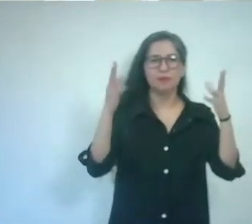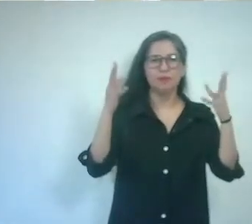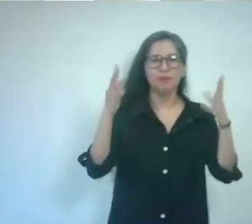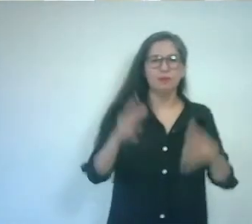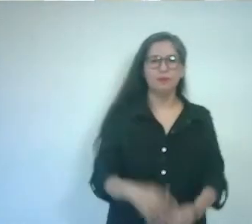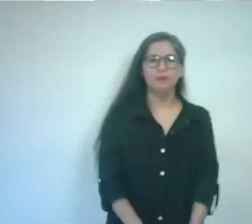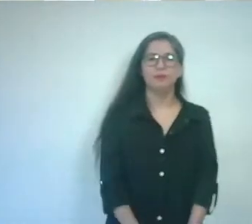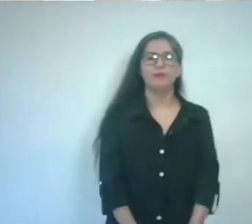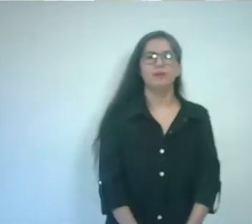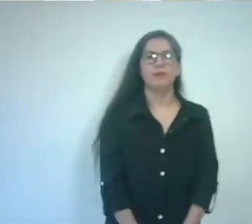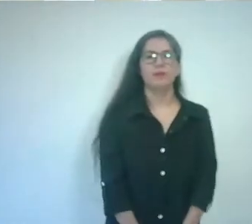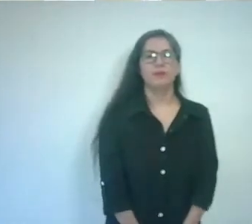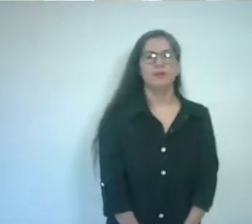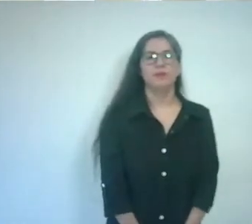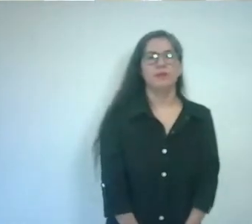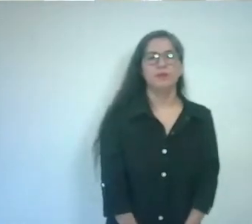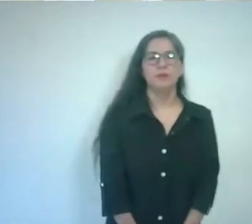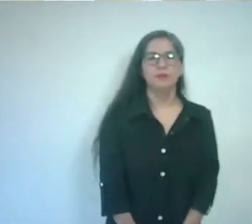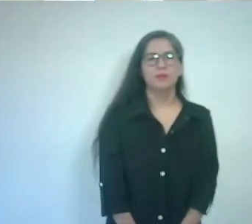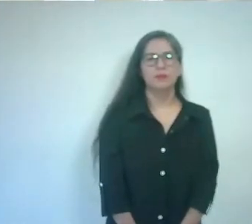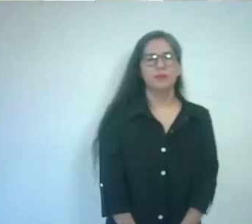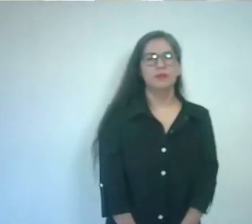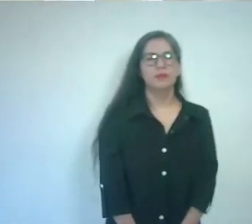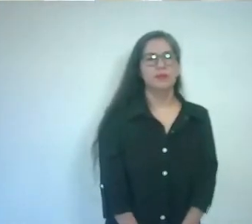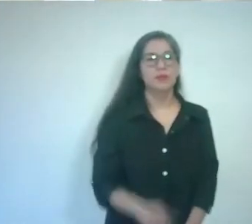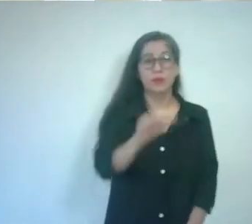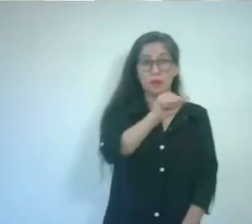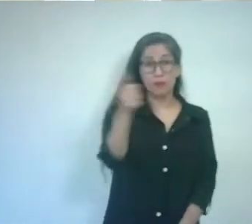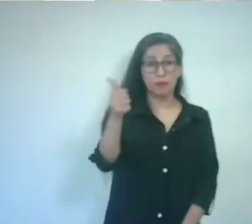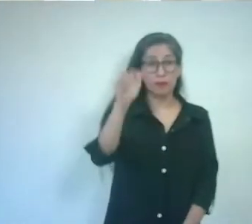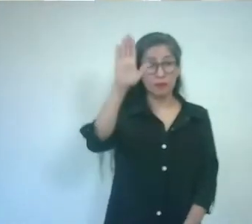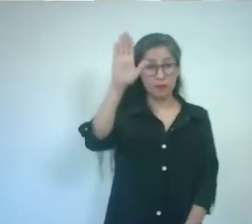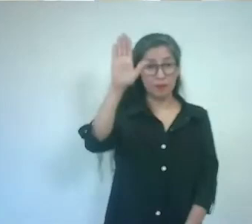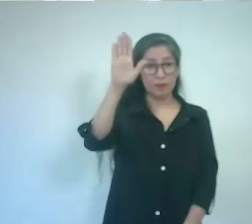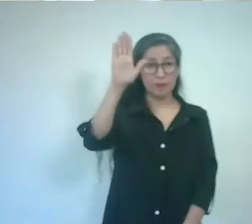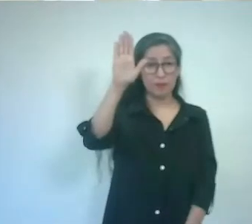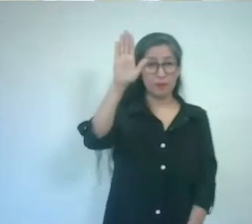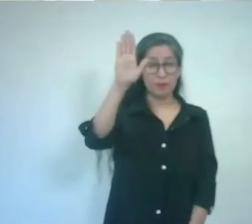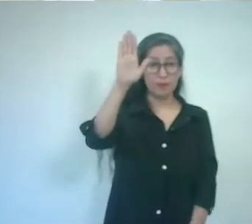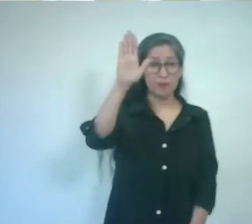Muchas gracias, diputada. ¿Alguna otra intervención?